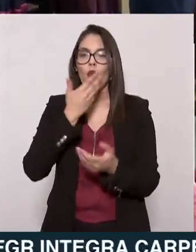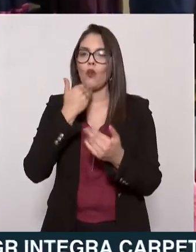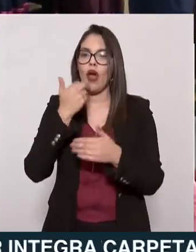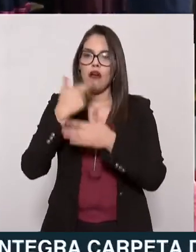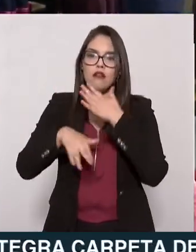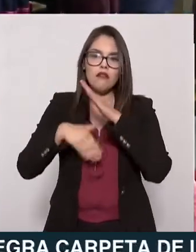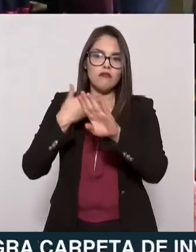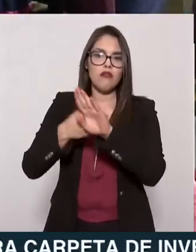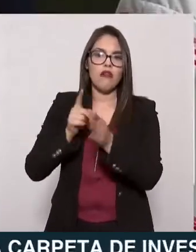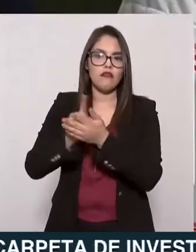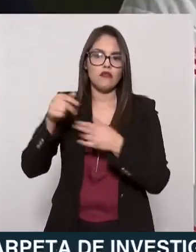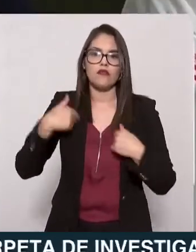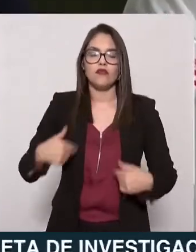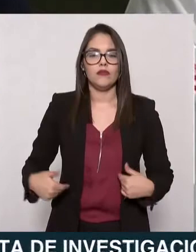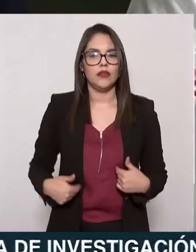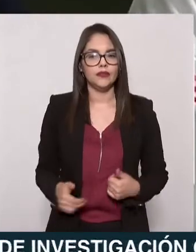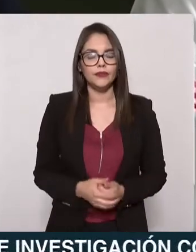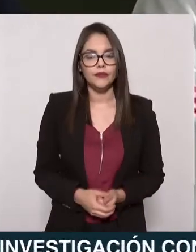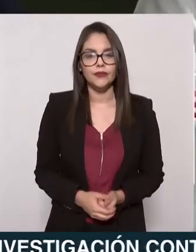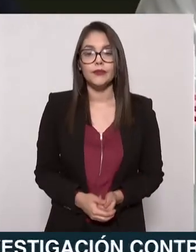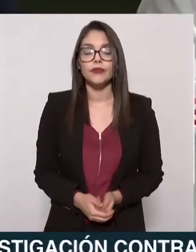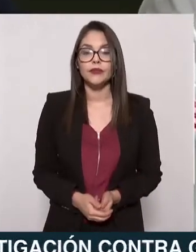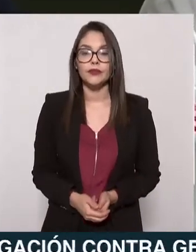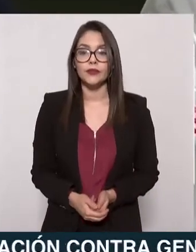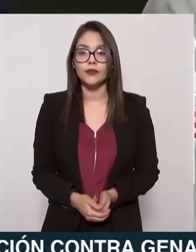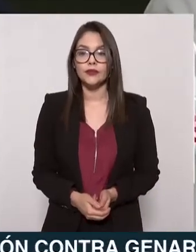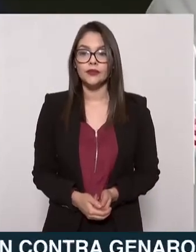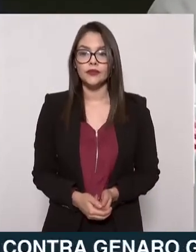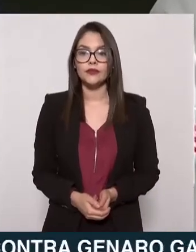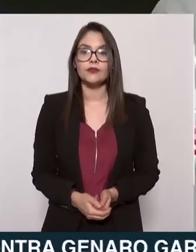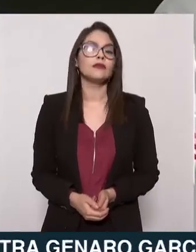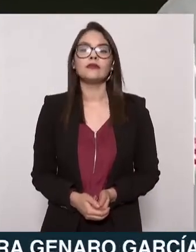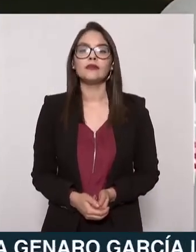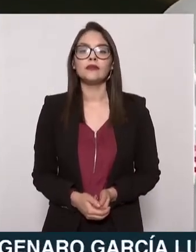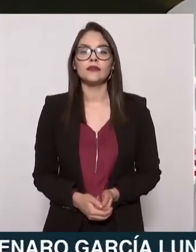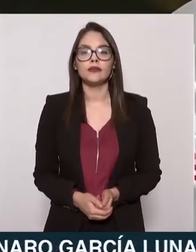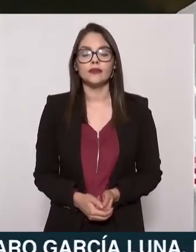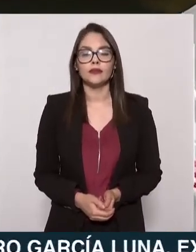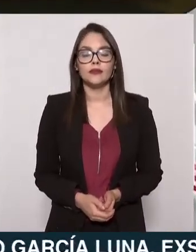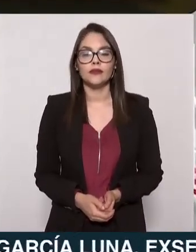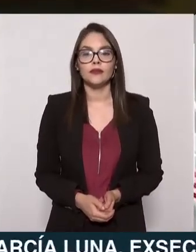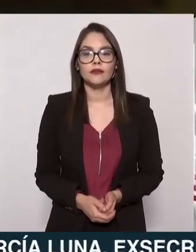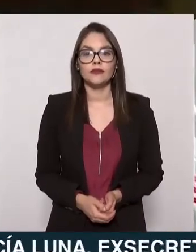los derechos humanos. Eric Pinto, 21 Noticias. La presidenta